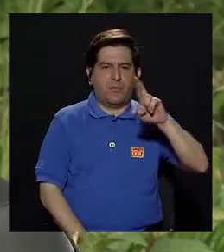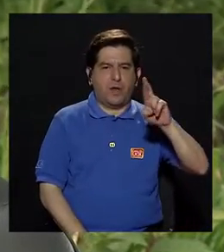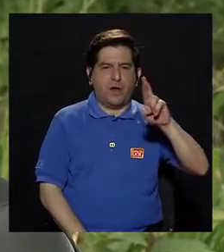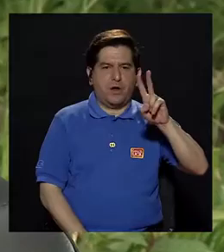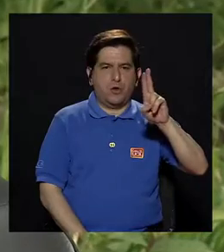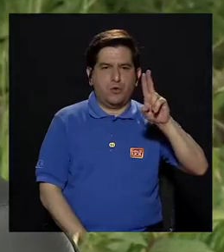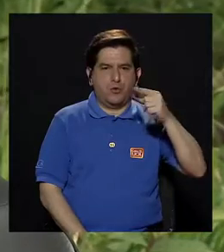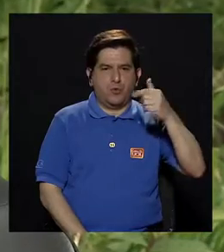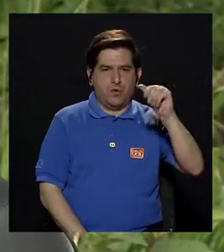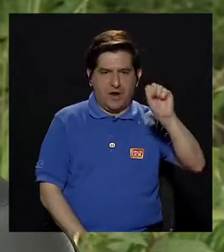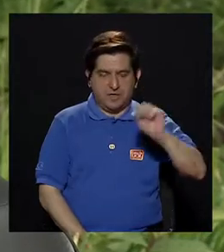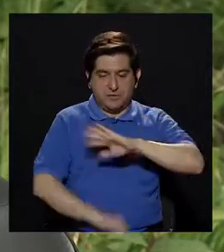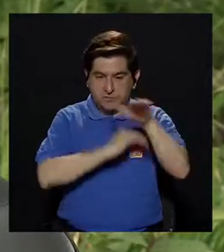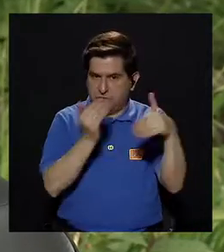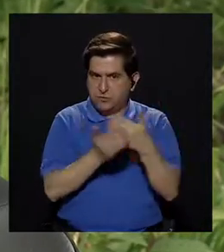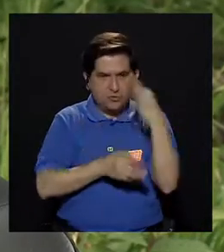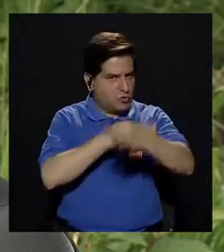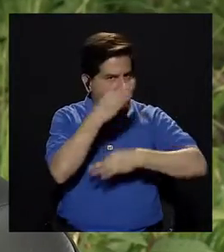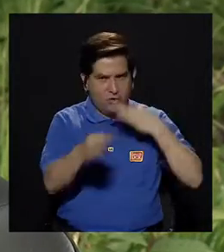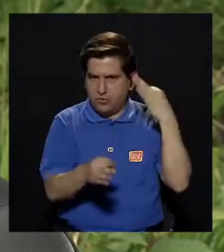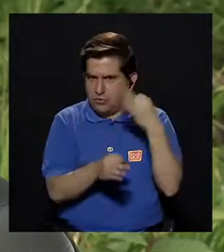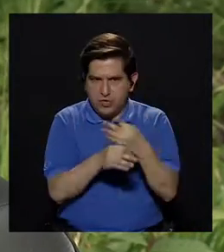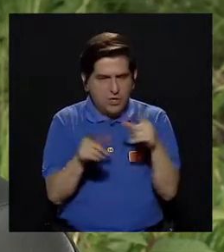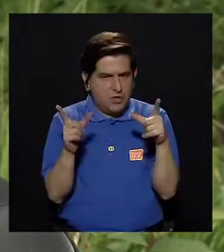¿verdad? Porque no todos los tipos de